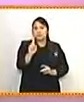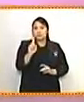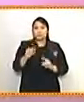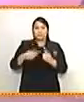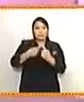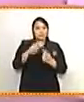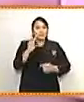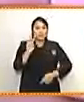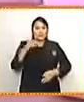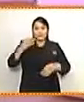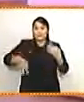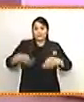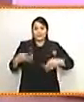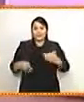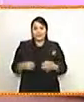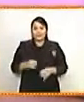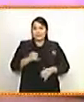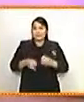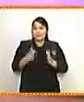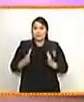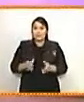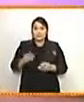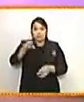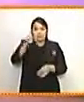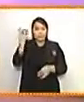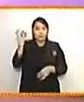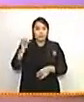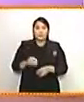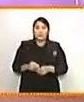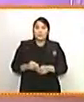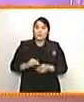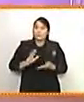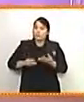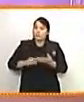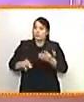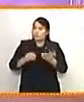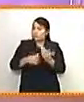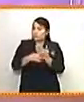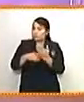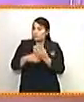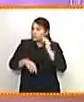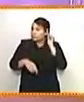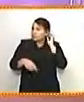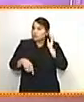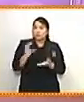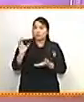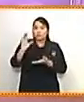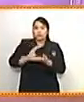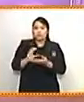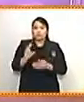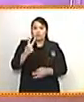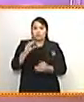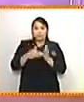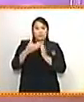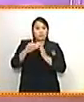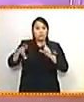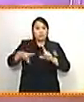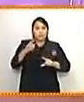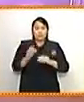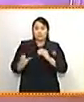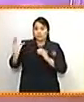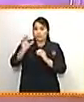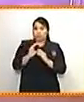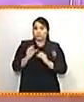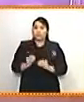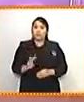felicidades. Jugadores, les invito a adquirir su boleto, nuestro superpremio, ya que se encuentra en un monto de 2 millones de lempiras. Y con su jugada doble en